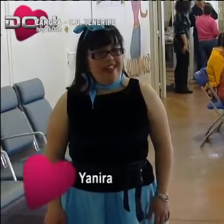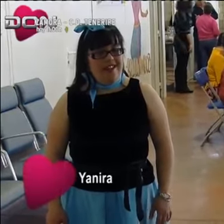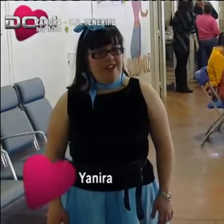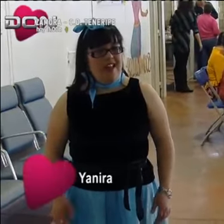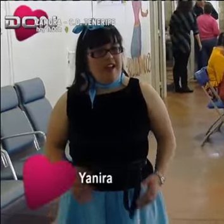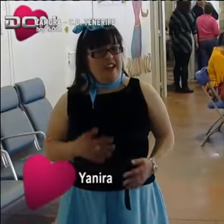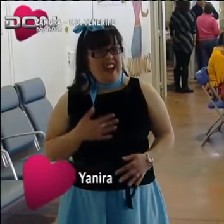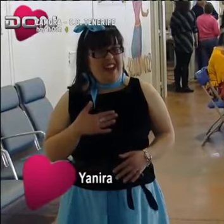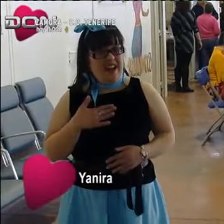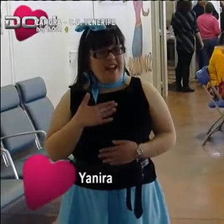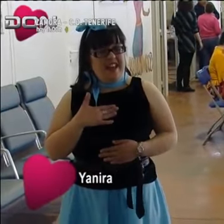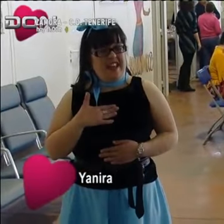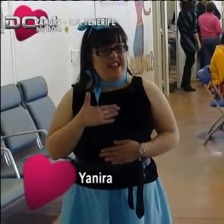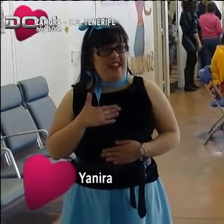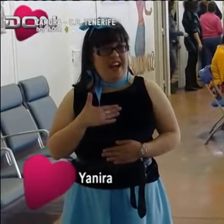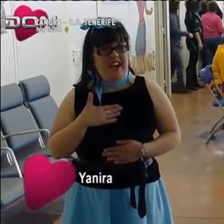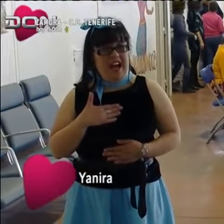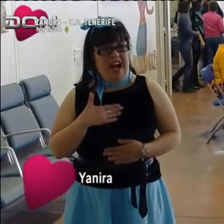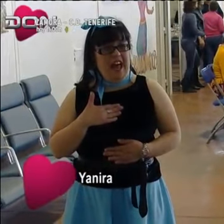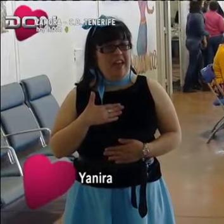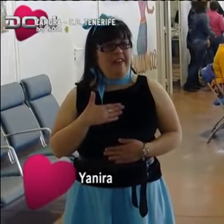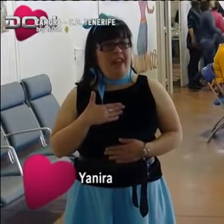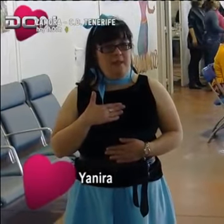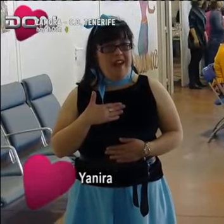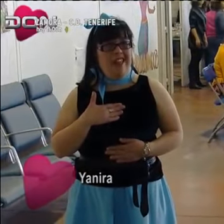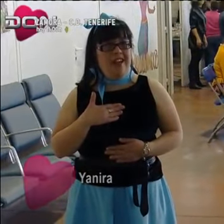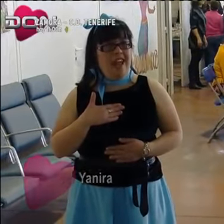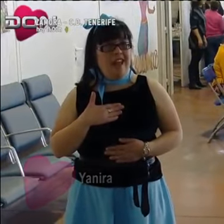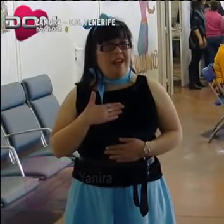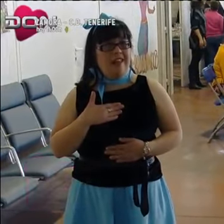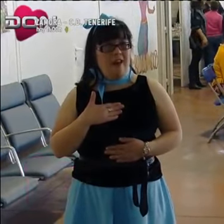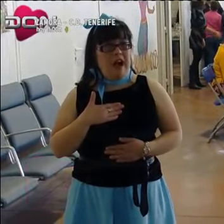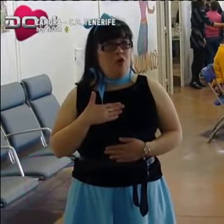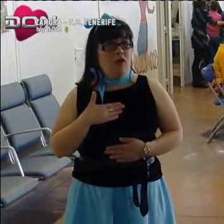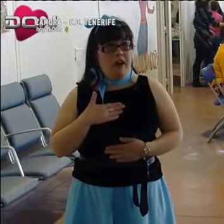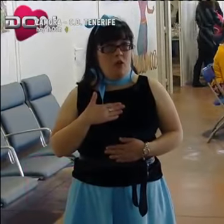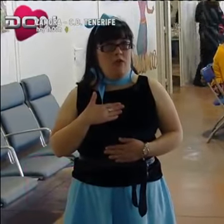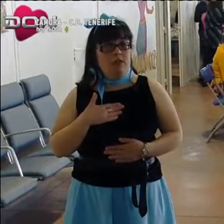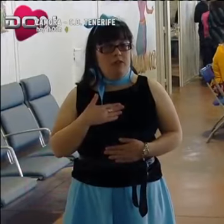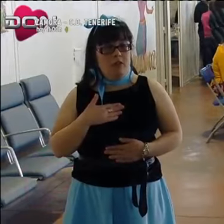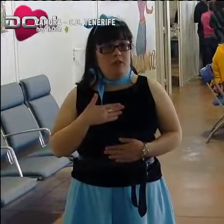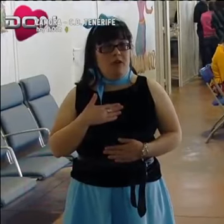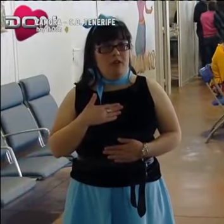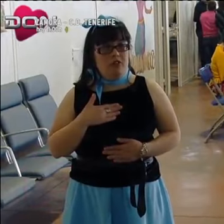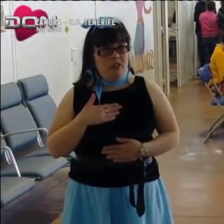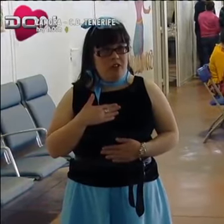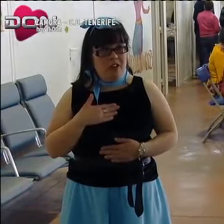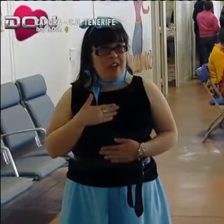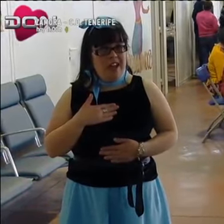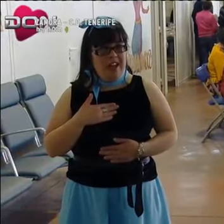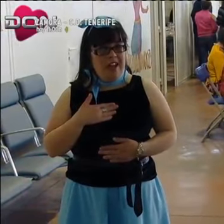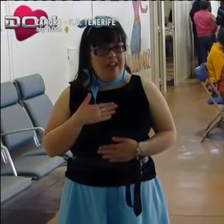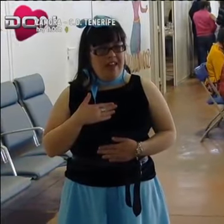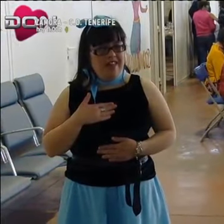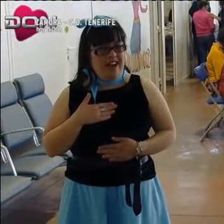yo se lo quería dedicar a Demelsa, que se lo ha currado un montón por nosotros